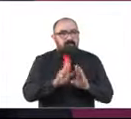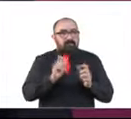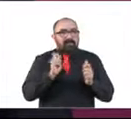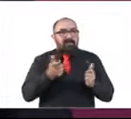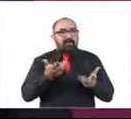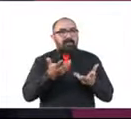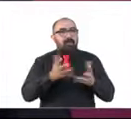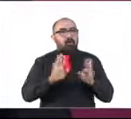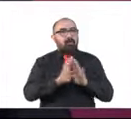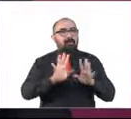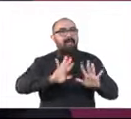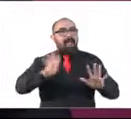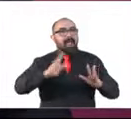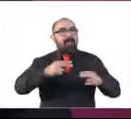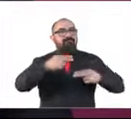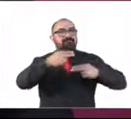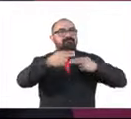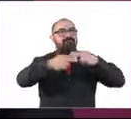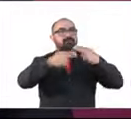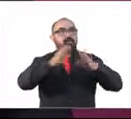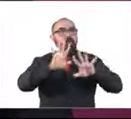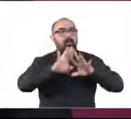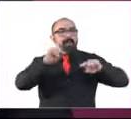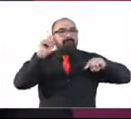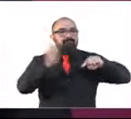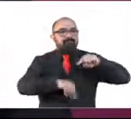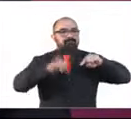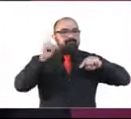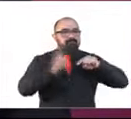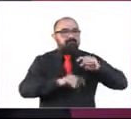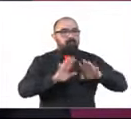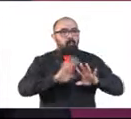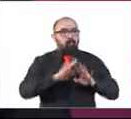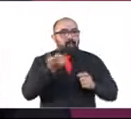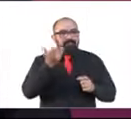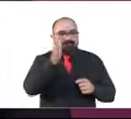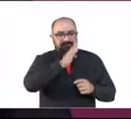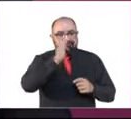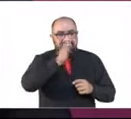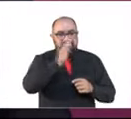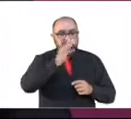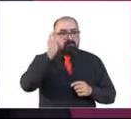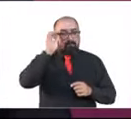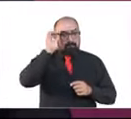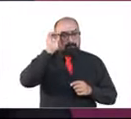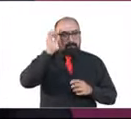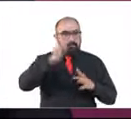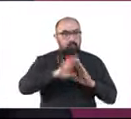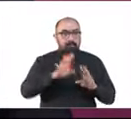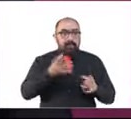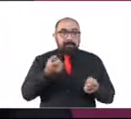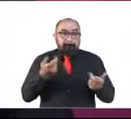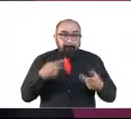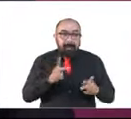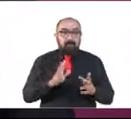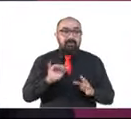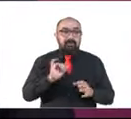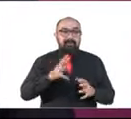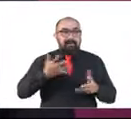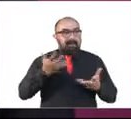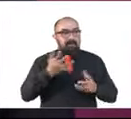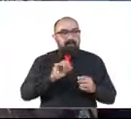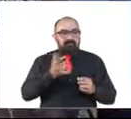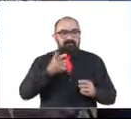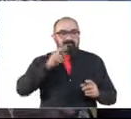dejamos de emitir las emisiones. Y para eso creo que en el futuro tenemos que ver mucho, mucho, mucho